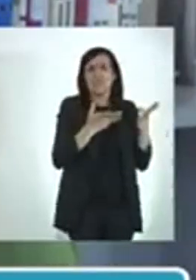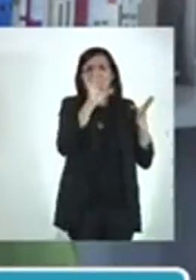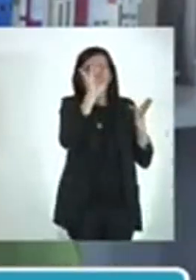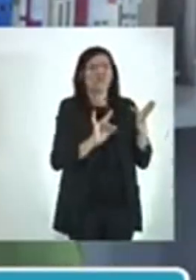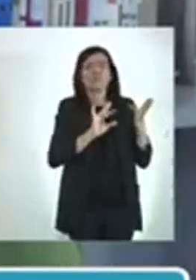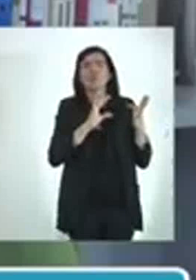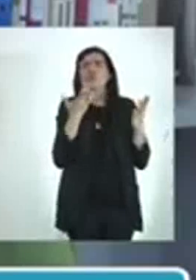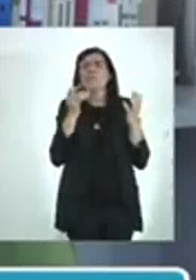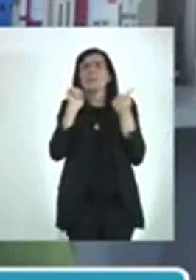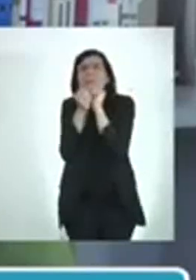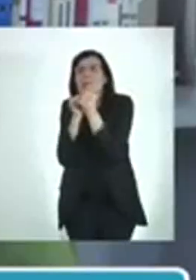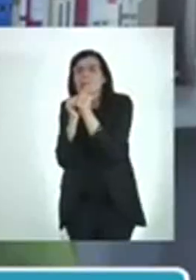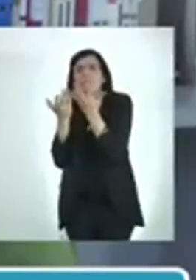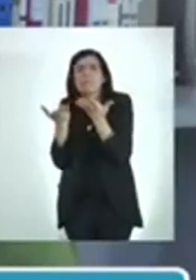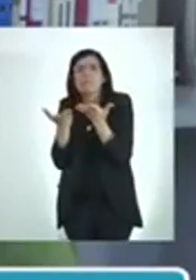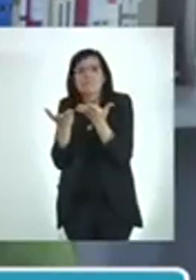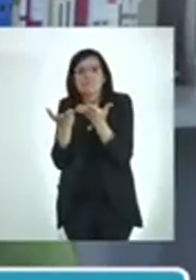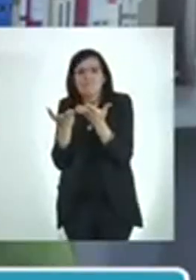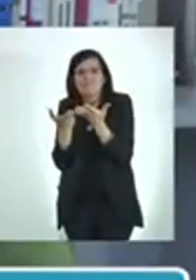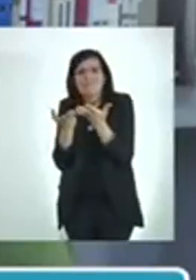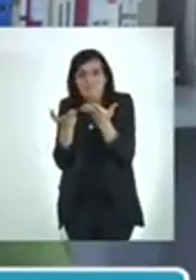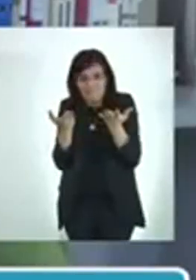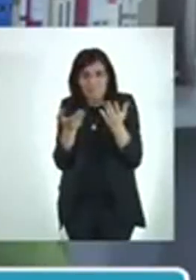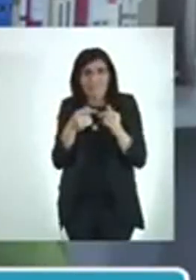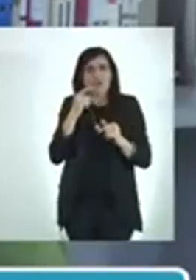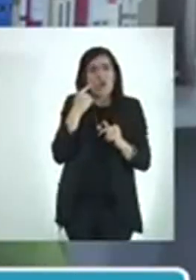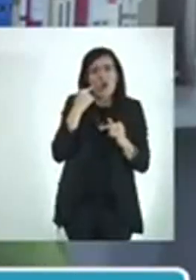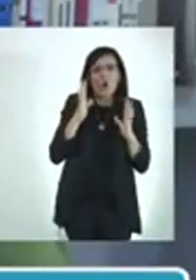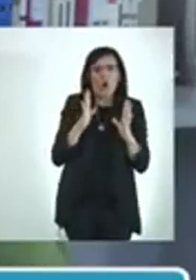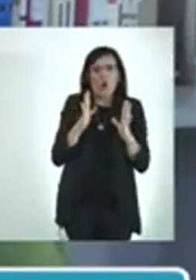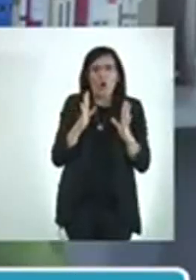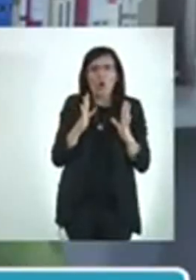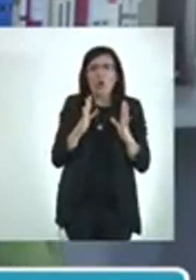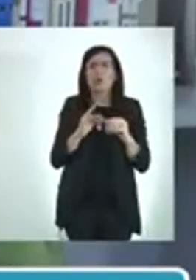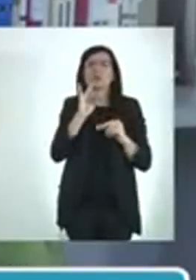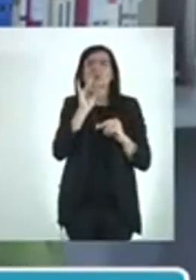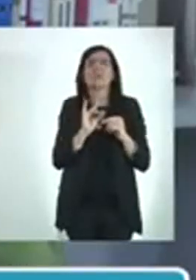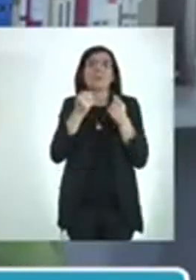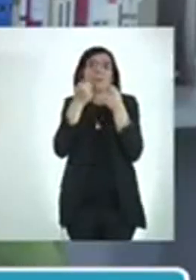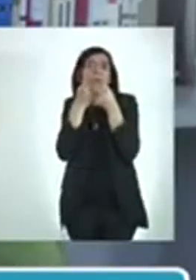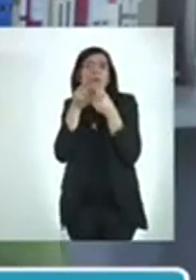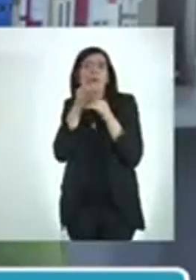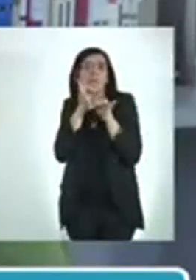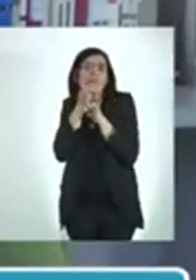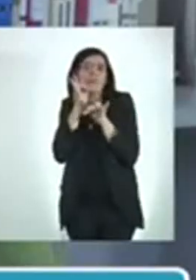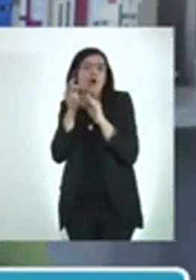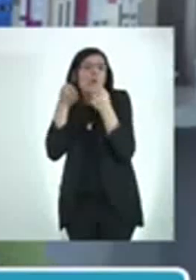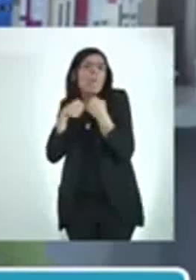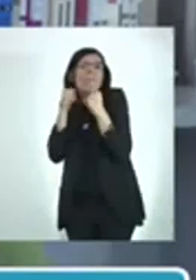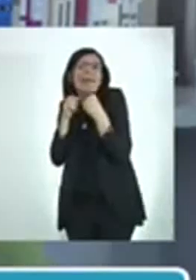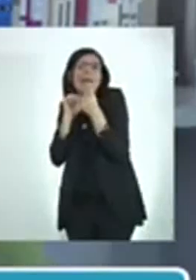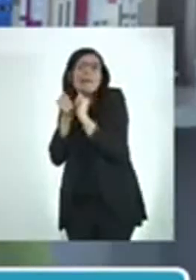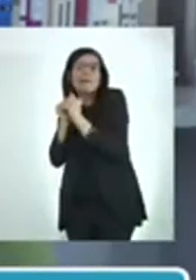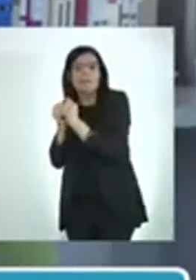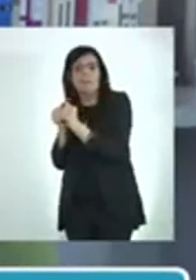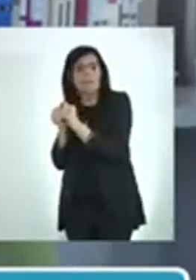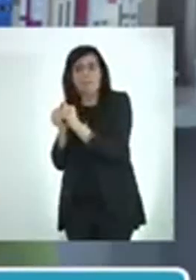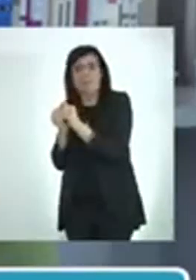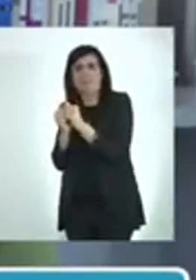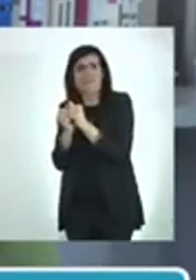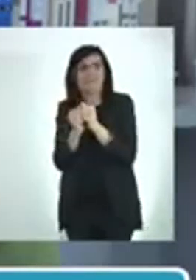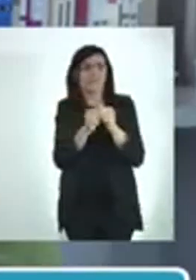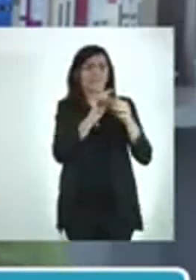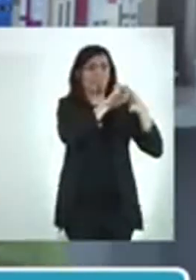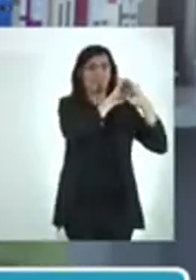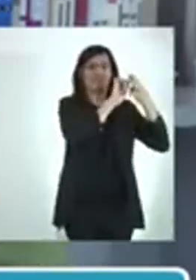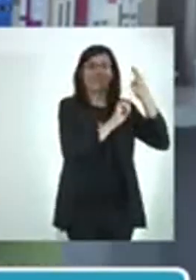sexualidad, como el concepto amplio que maneja la ESI, no tiene nada que ver con hablar de práctica sexual. Uh-huh. Y ahí es como empezamos a desandar, bueno,